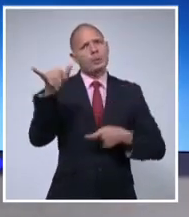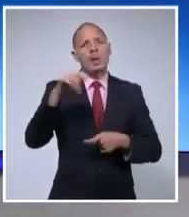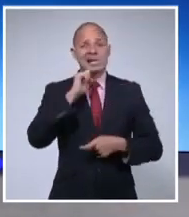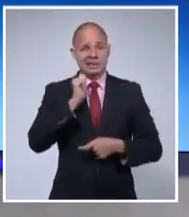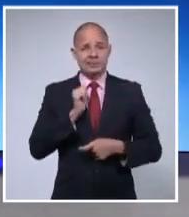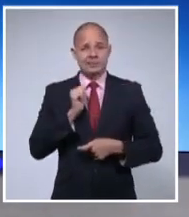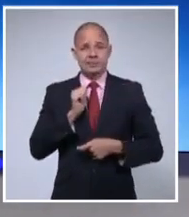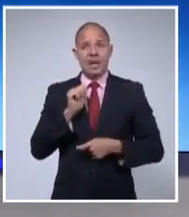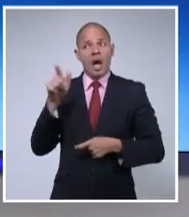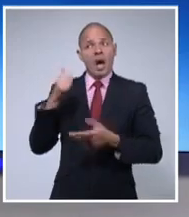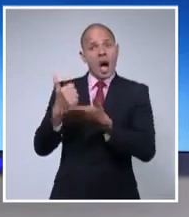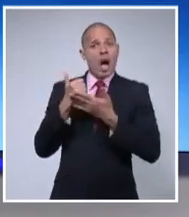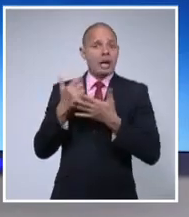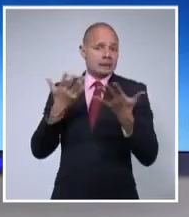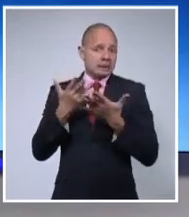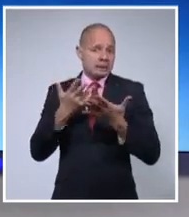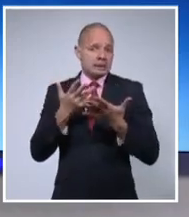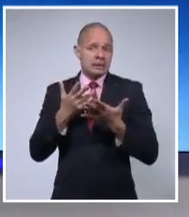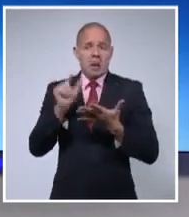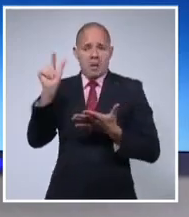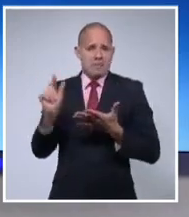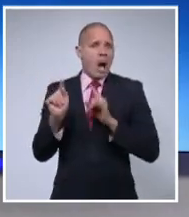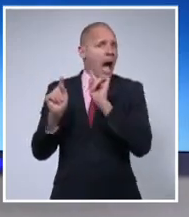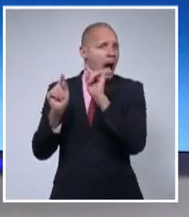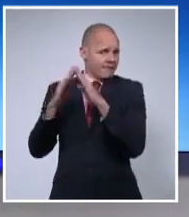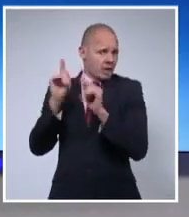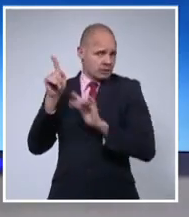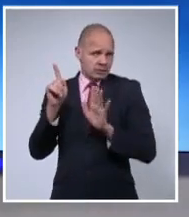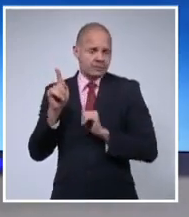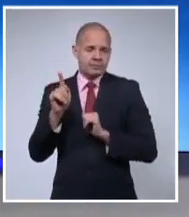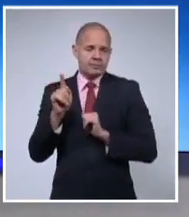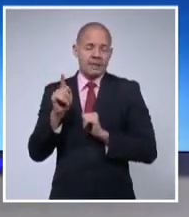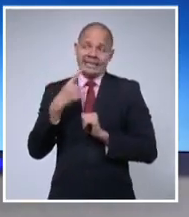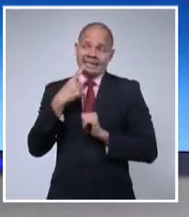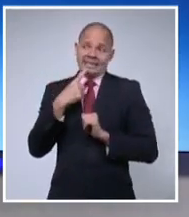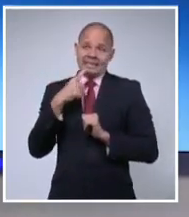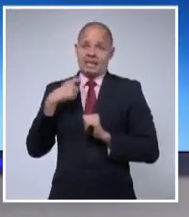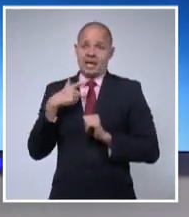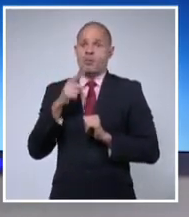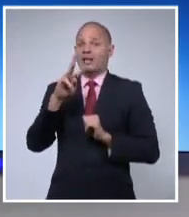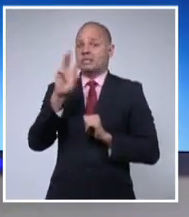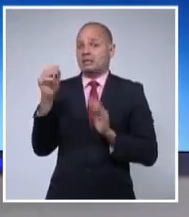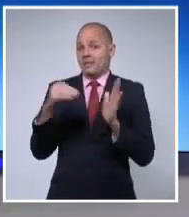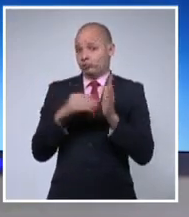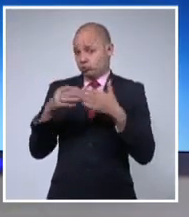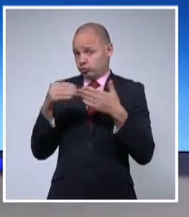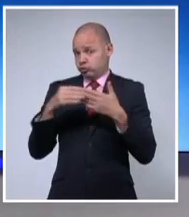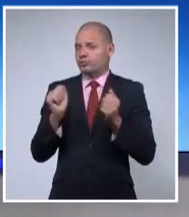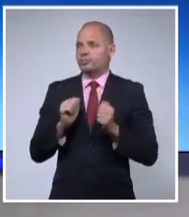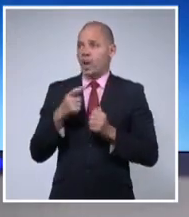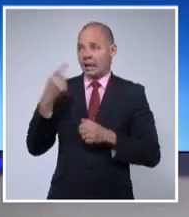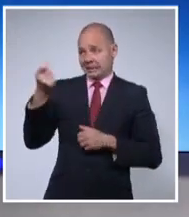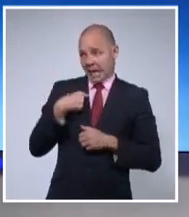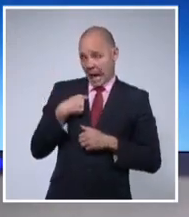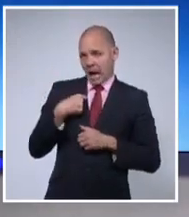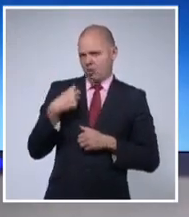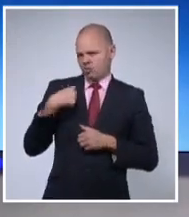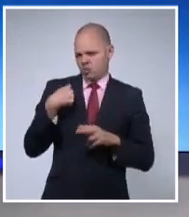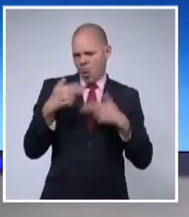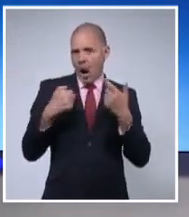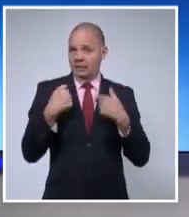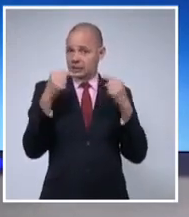mil pesos a cambio de incendiar lugares de alto impacto social allí en su área de residencia, en Las Tunas. Vamos a ver